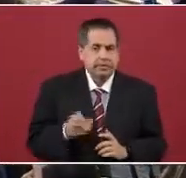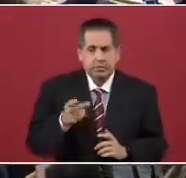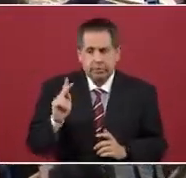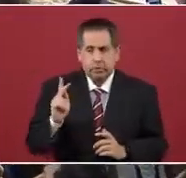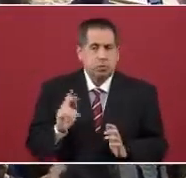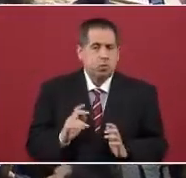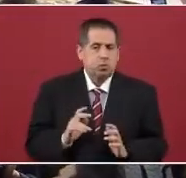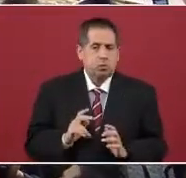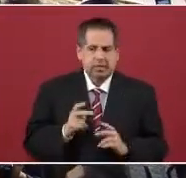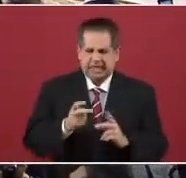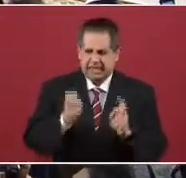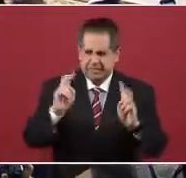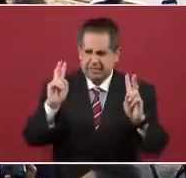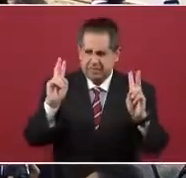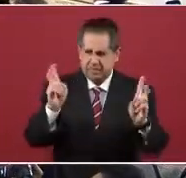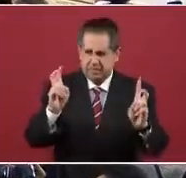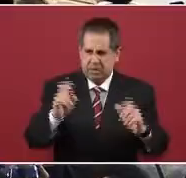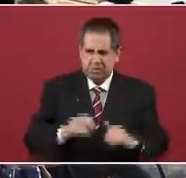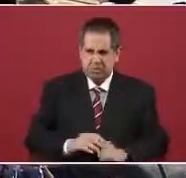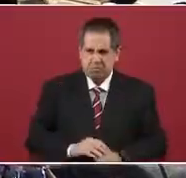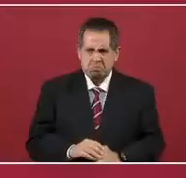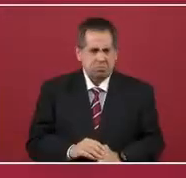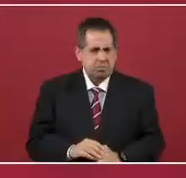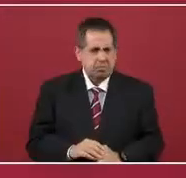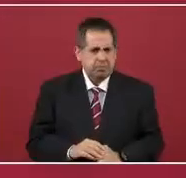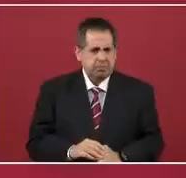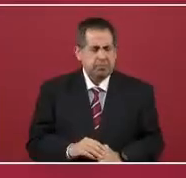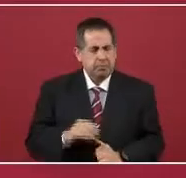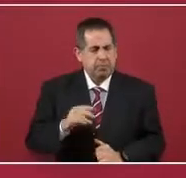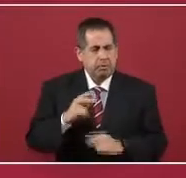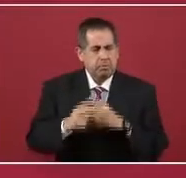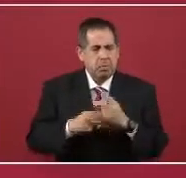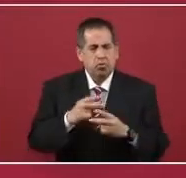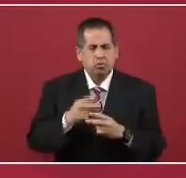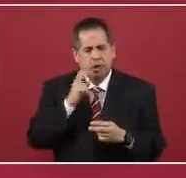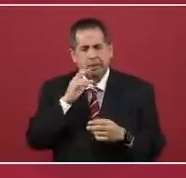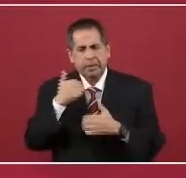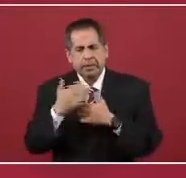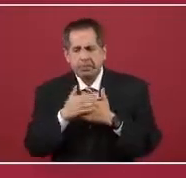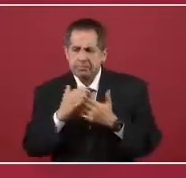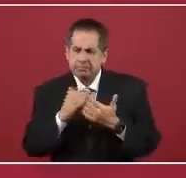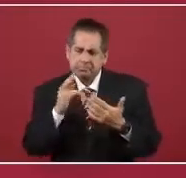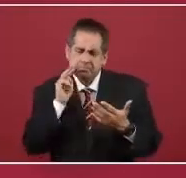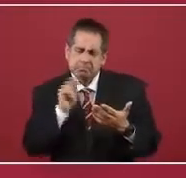este es un tema que en su momento habrá que atender,